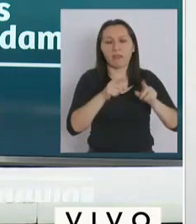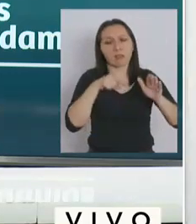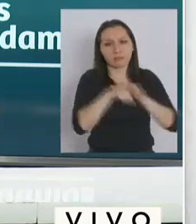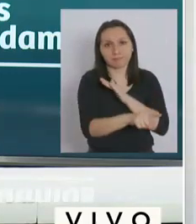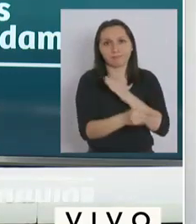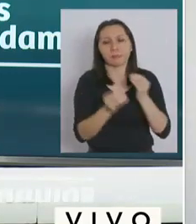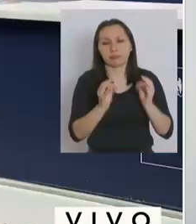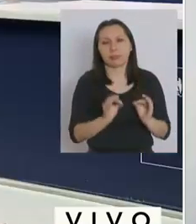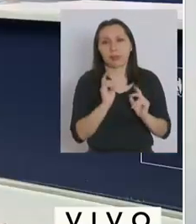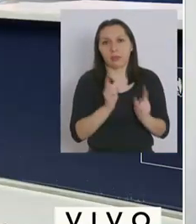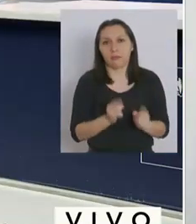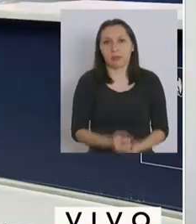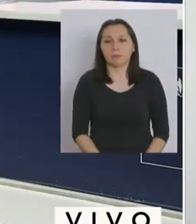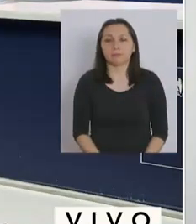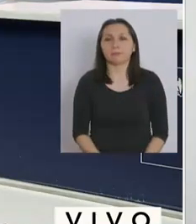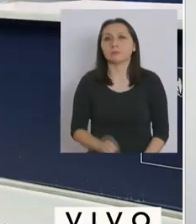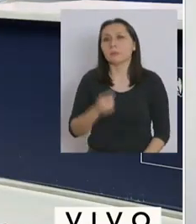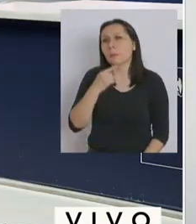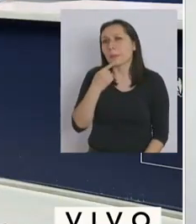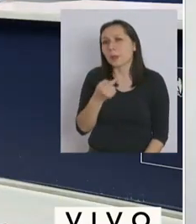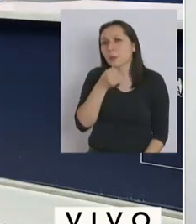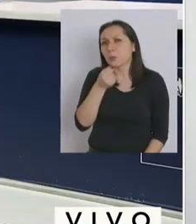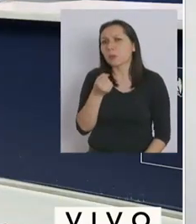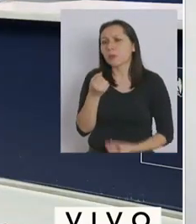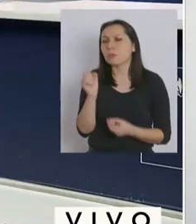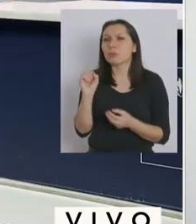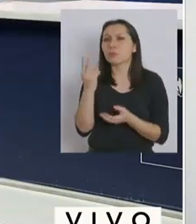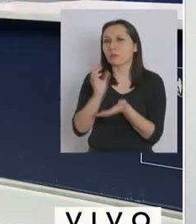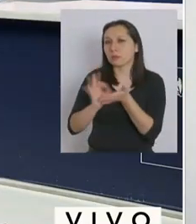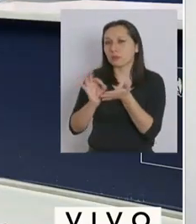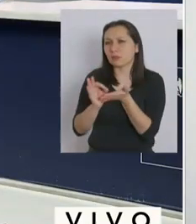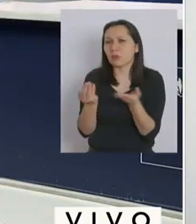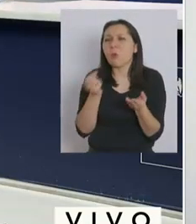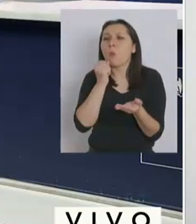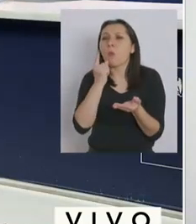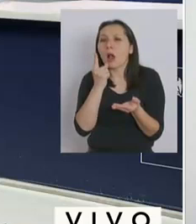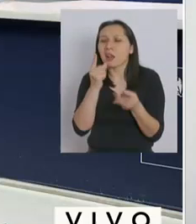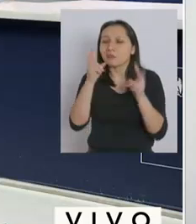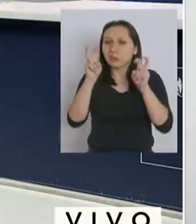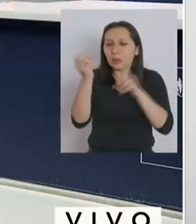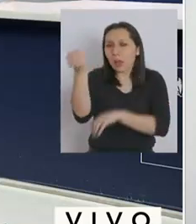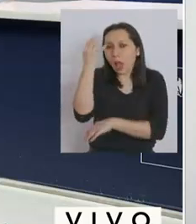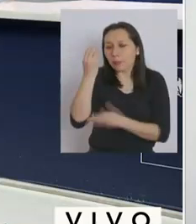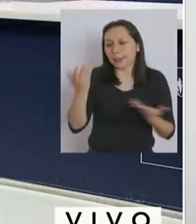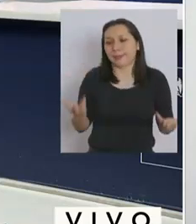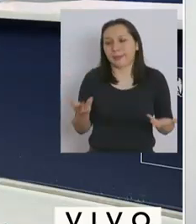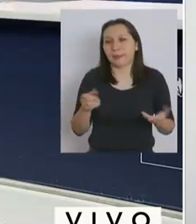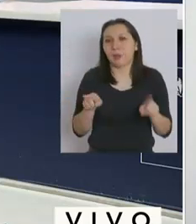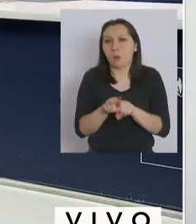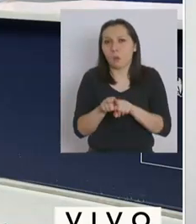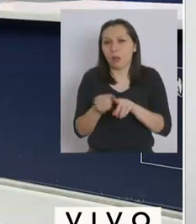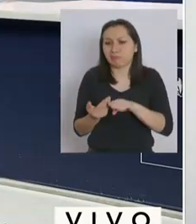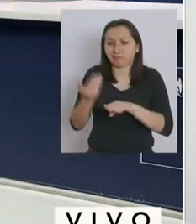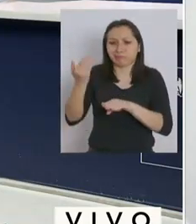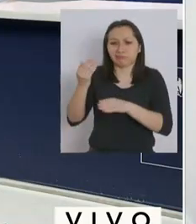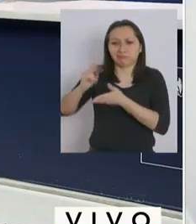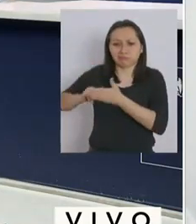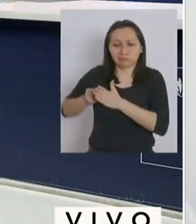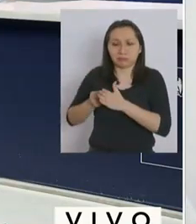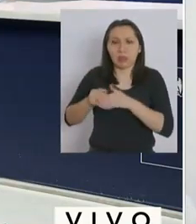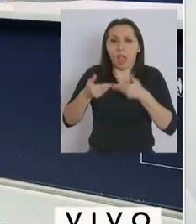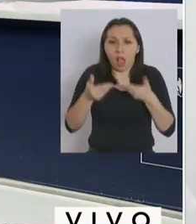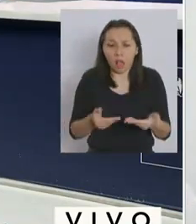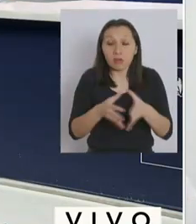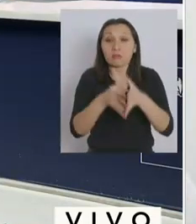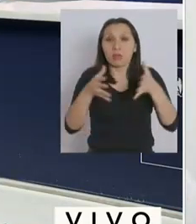correspondientes. Subsecretario, ¿qué lecciones se pueden sacar de situaciones como estas que finalmente terminan